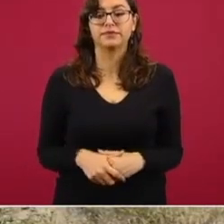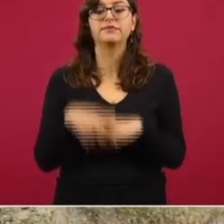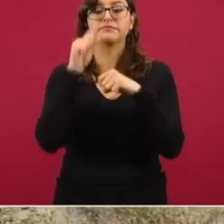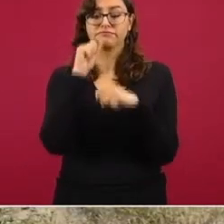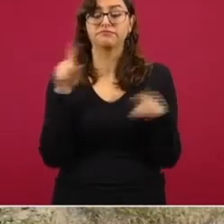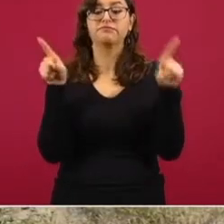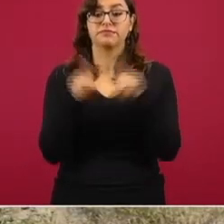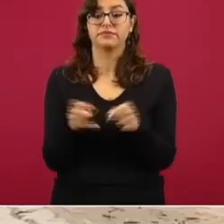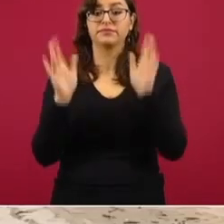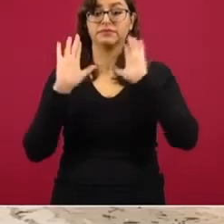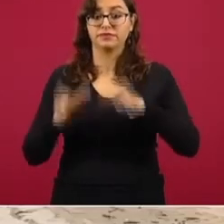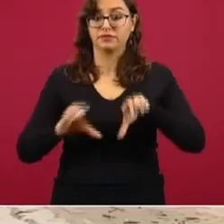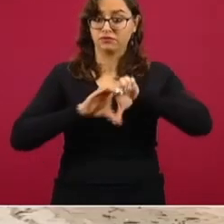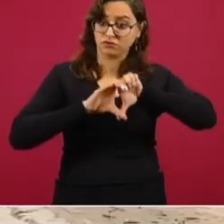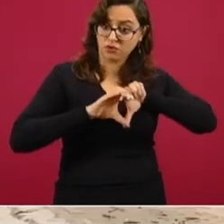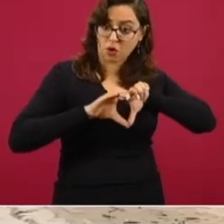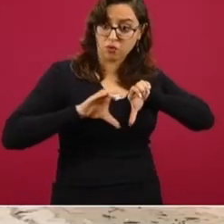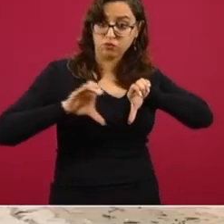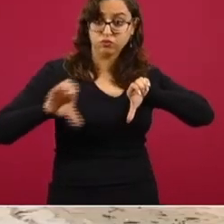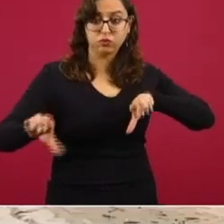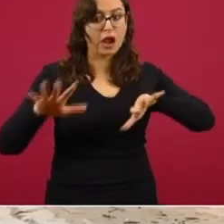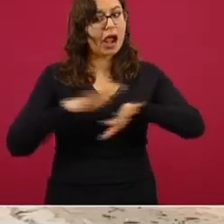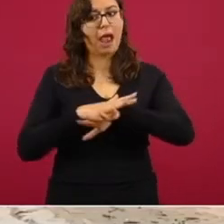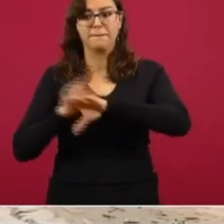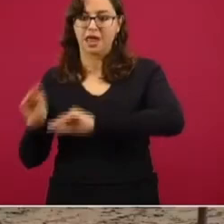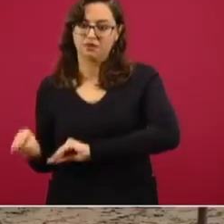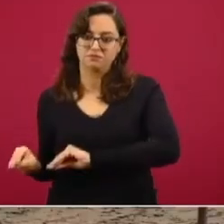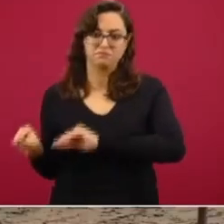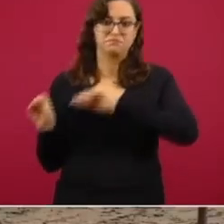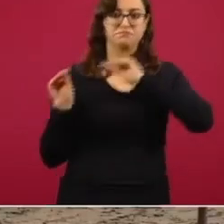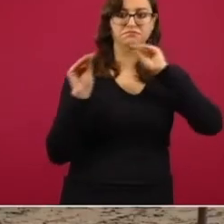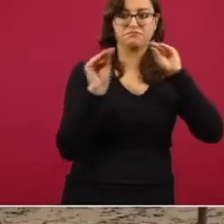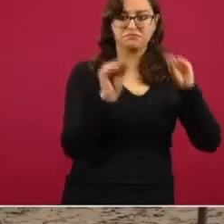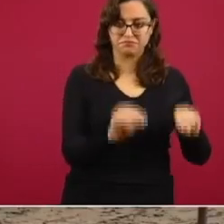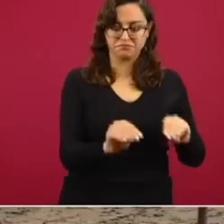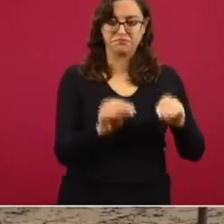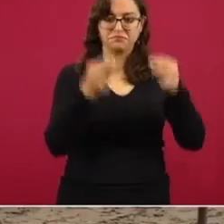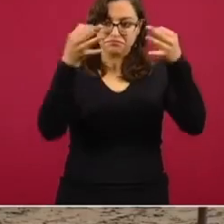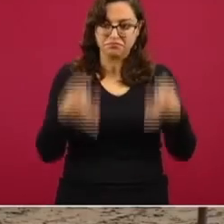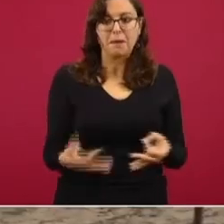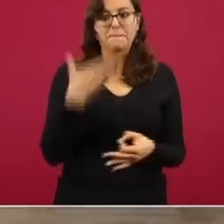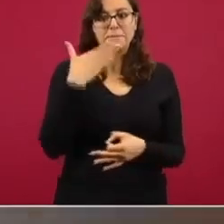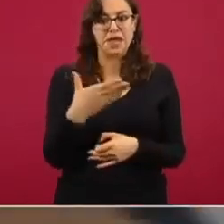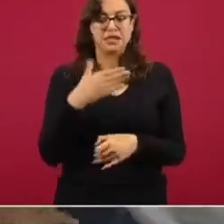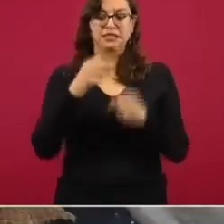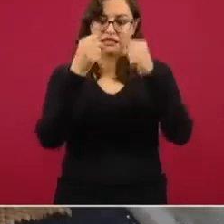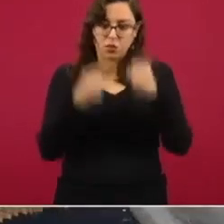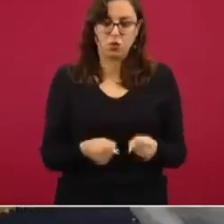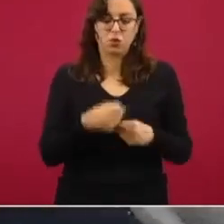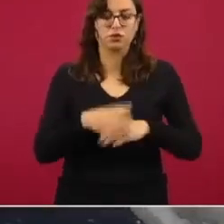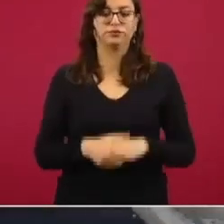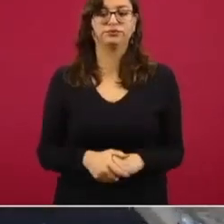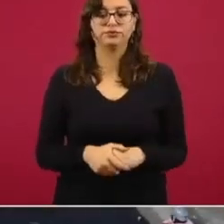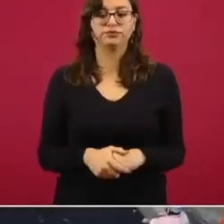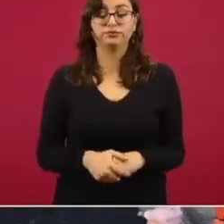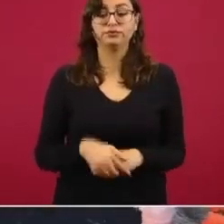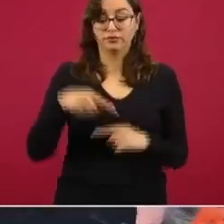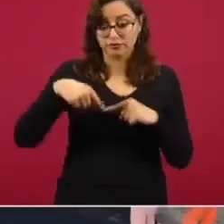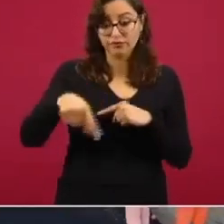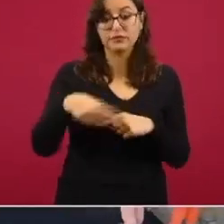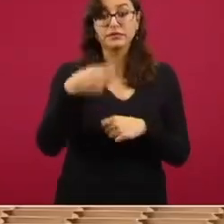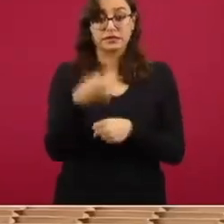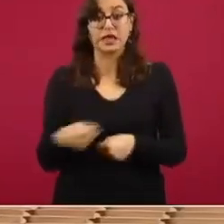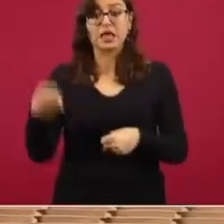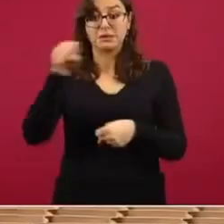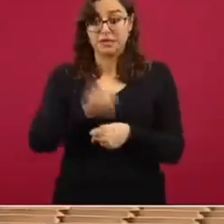de la reubicación del ducto de la macropera del predio 1, esto para cumplir con los estándares de seguridad. Esta semana la empresa ICA continúa con